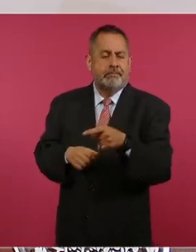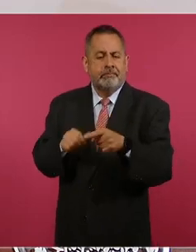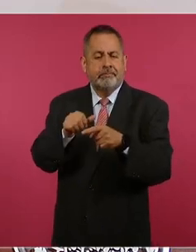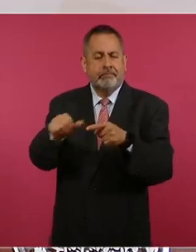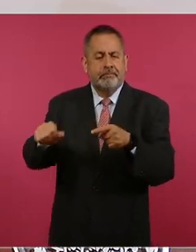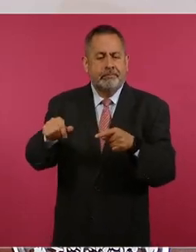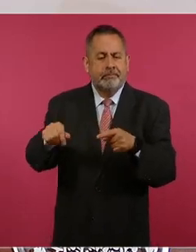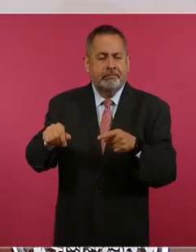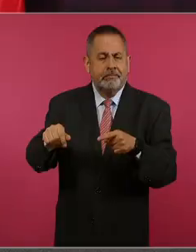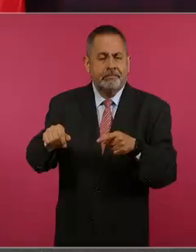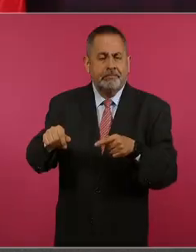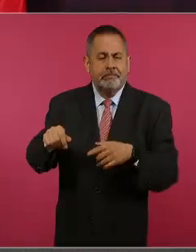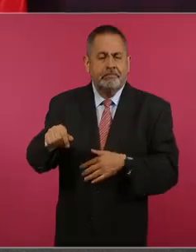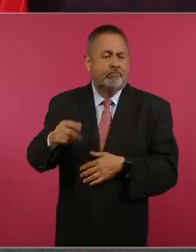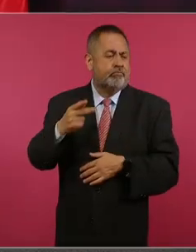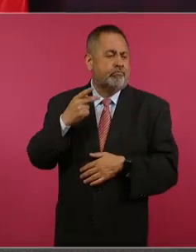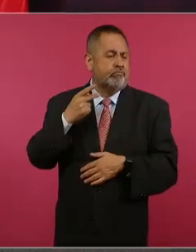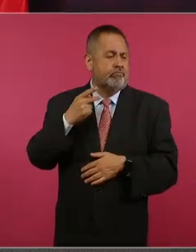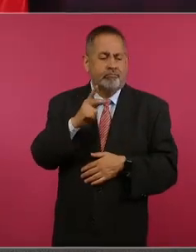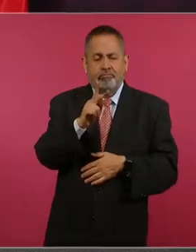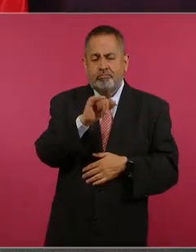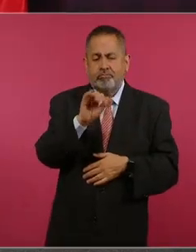al poder judicial.